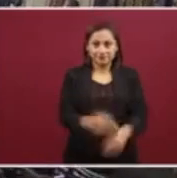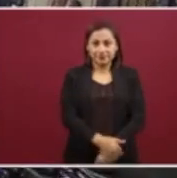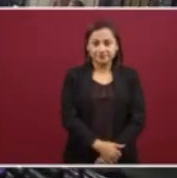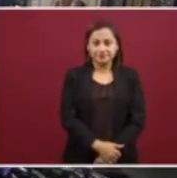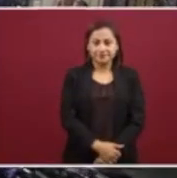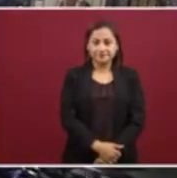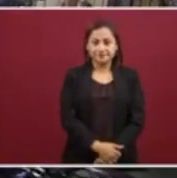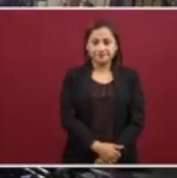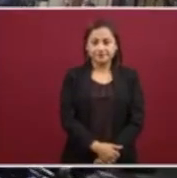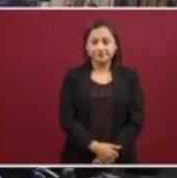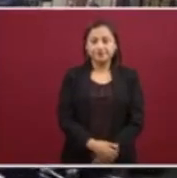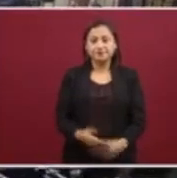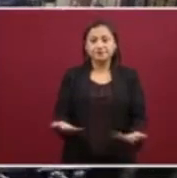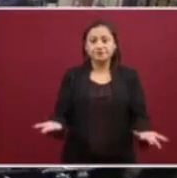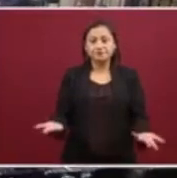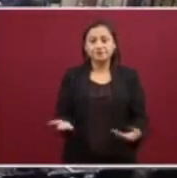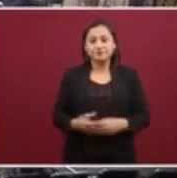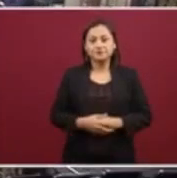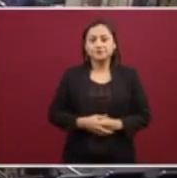Bueno,